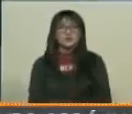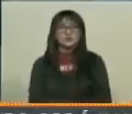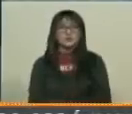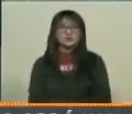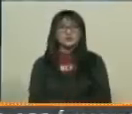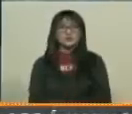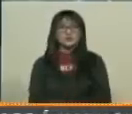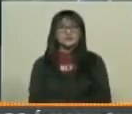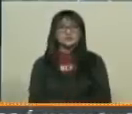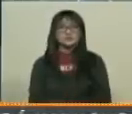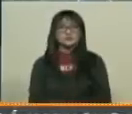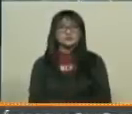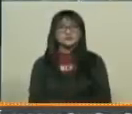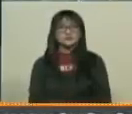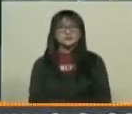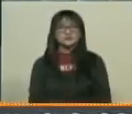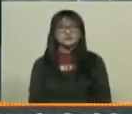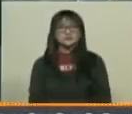Sin lugar a dudas,